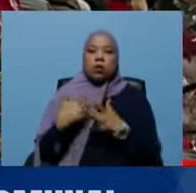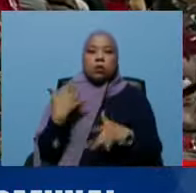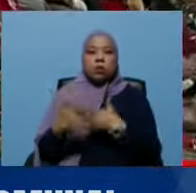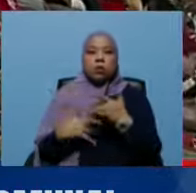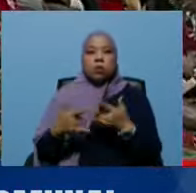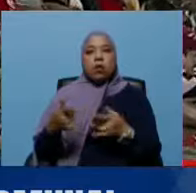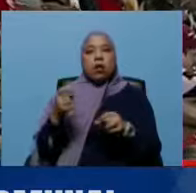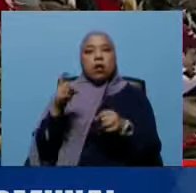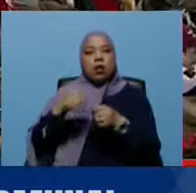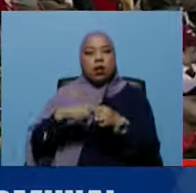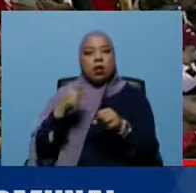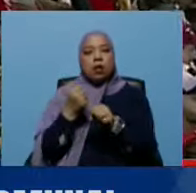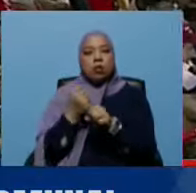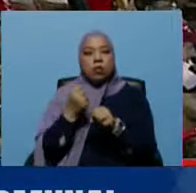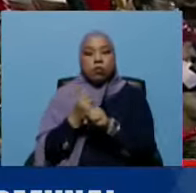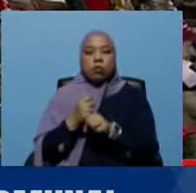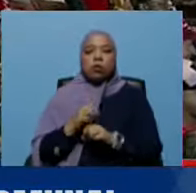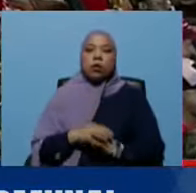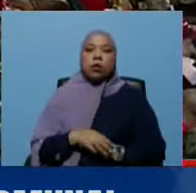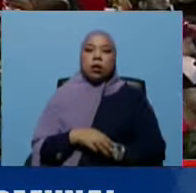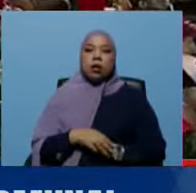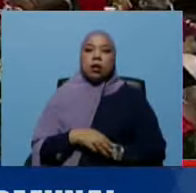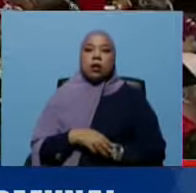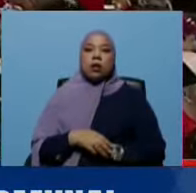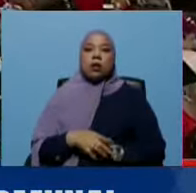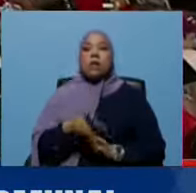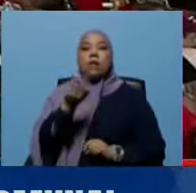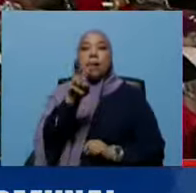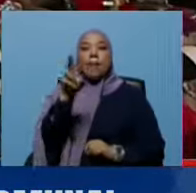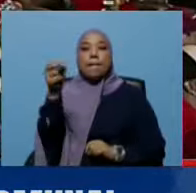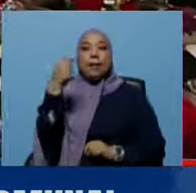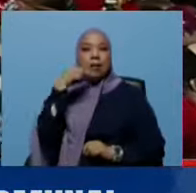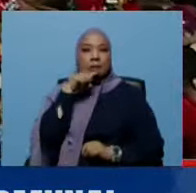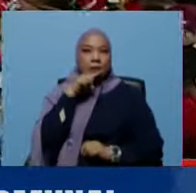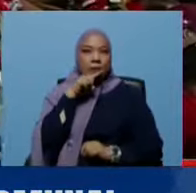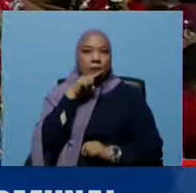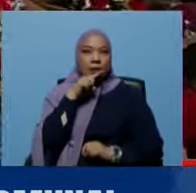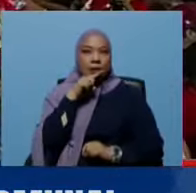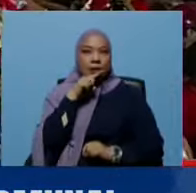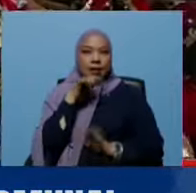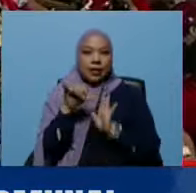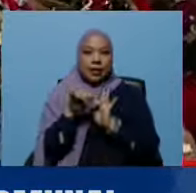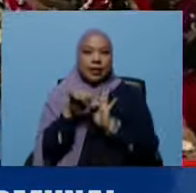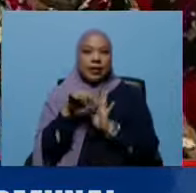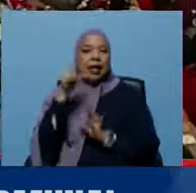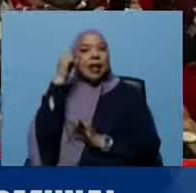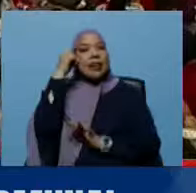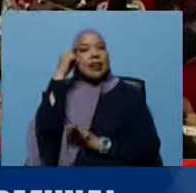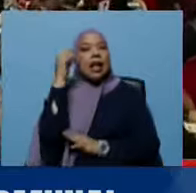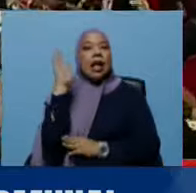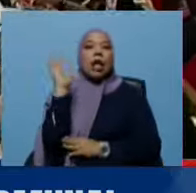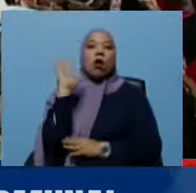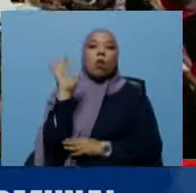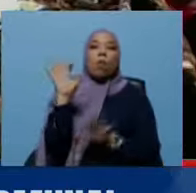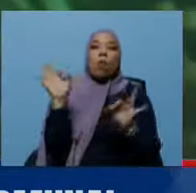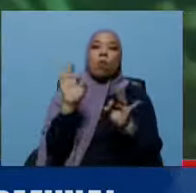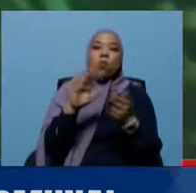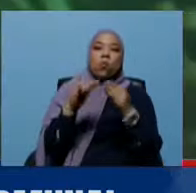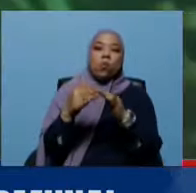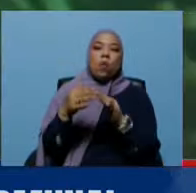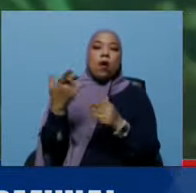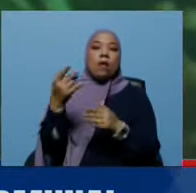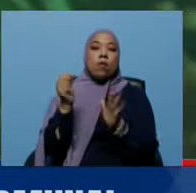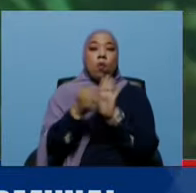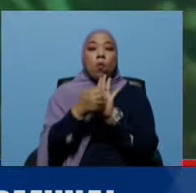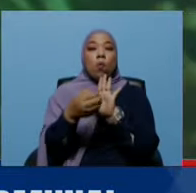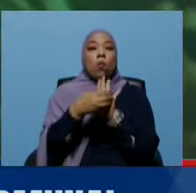Ya se acerca el 20 de octubre, el día de Comuna o Nada, que es una fecha